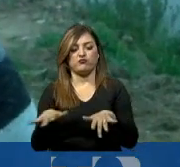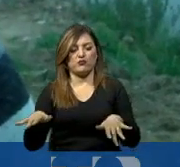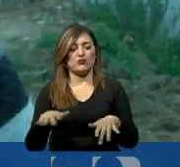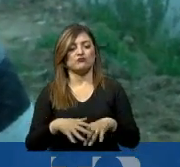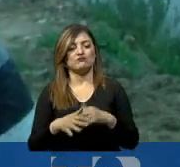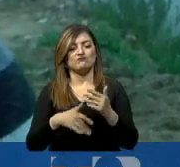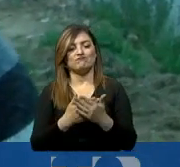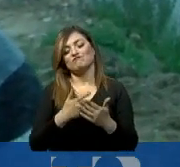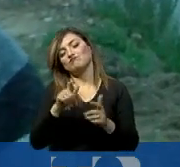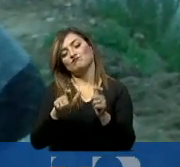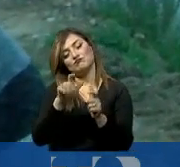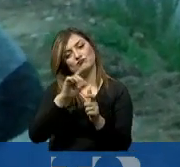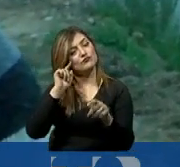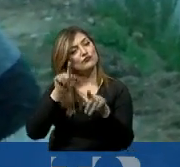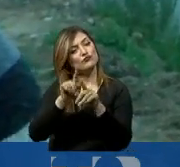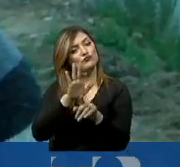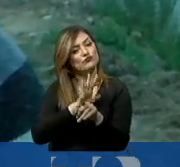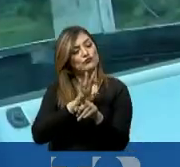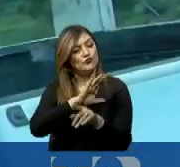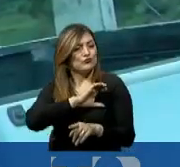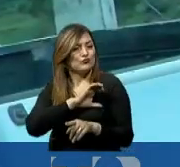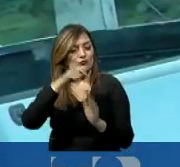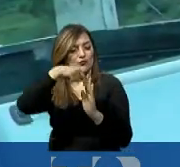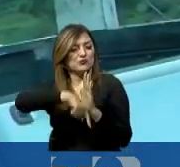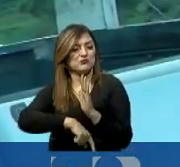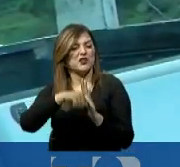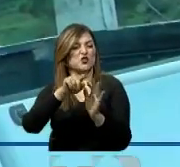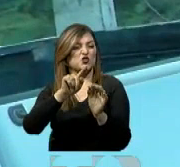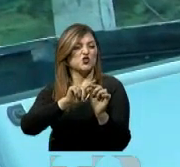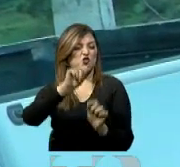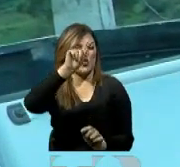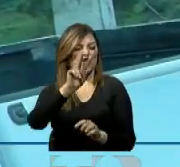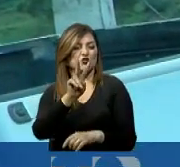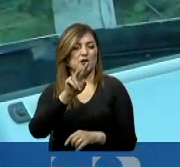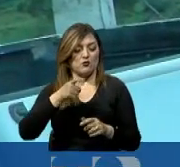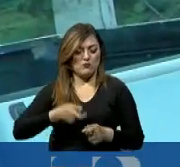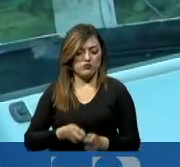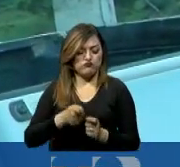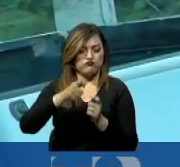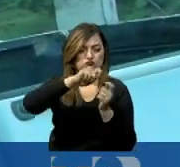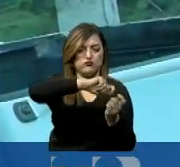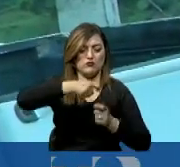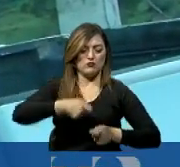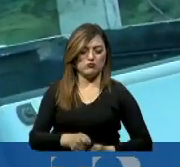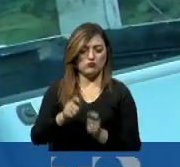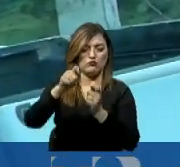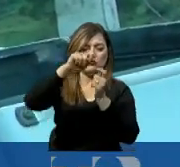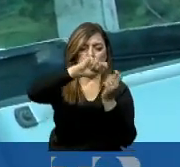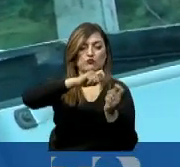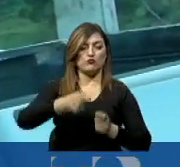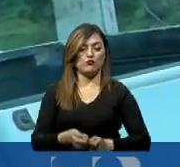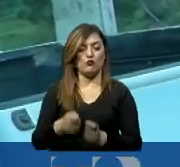municipio, estamos acabando a 2 metros de profundidad. Creo que a su debido tiempo, si hubiese tomado en cuenta, hubieran dado oídos